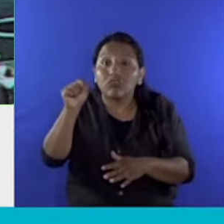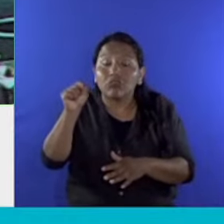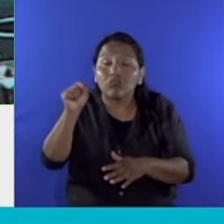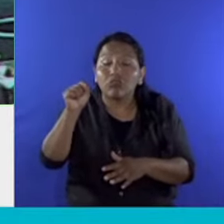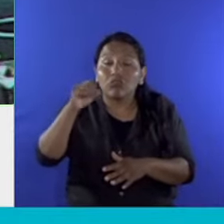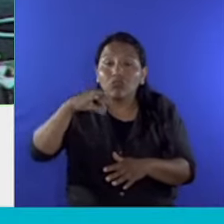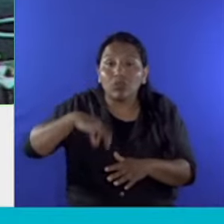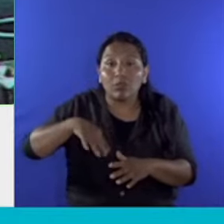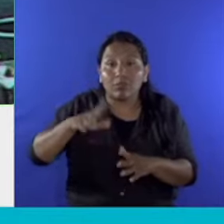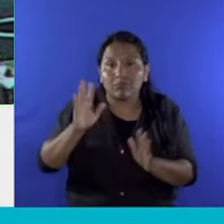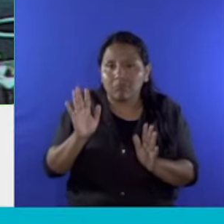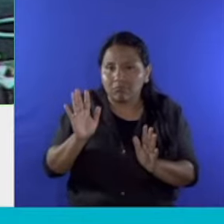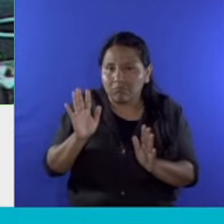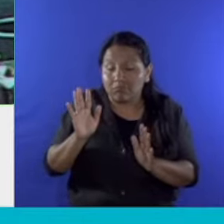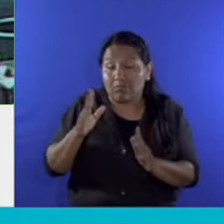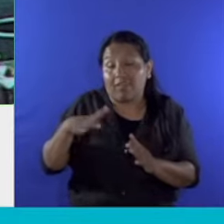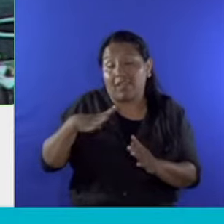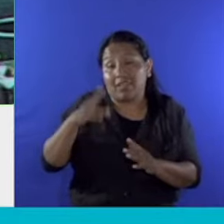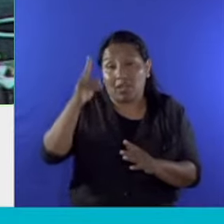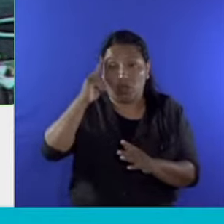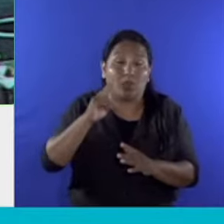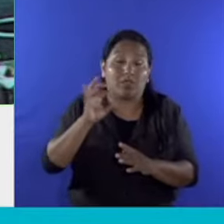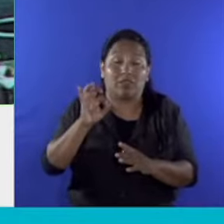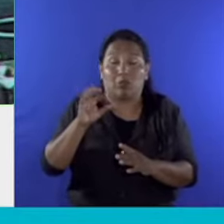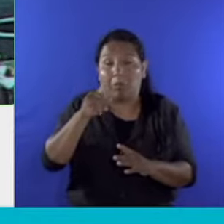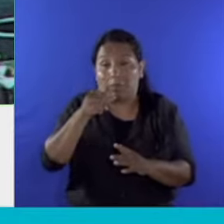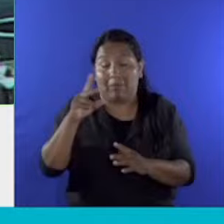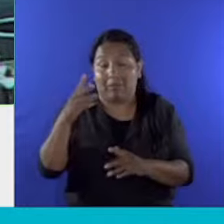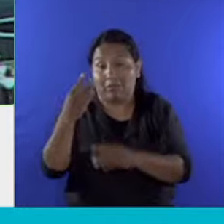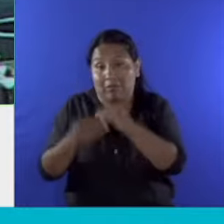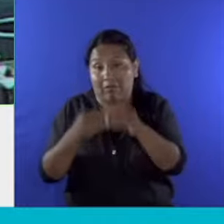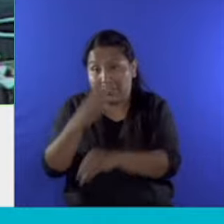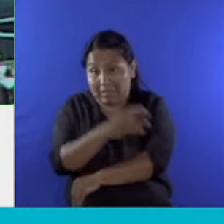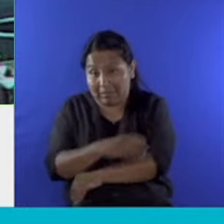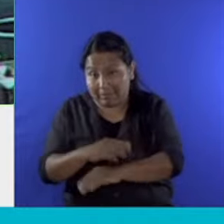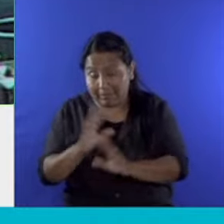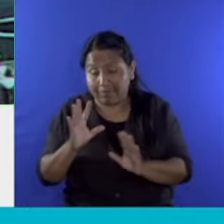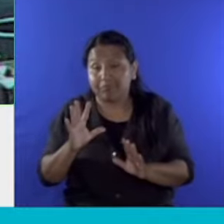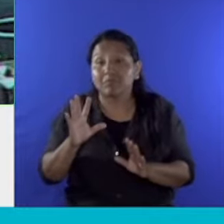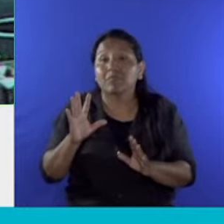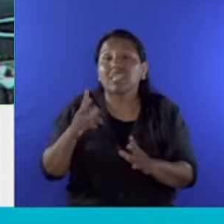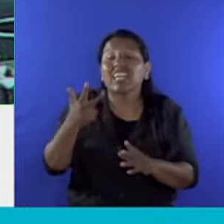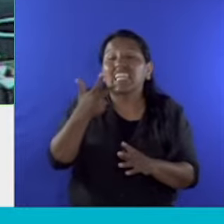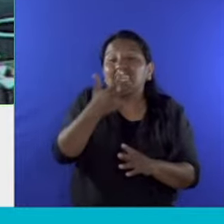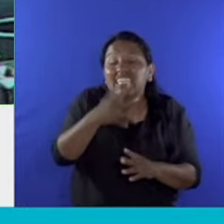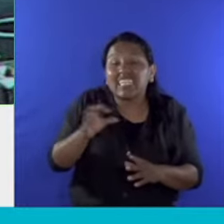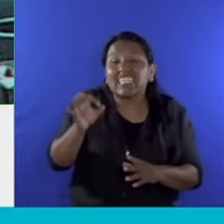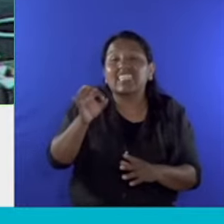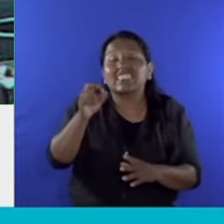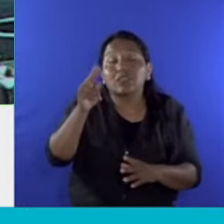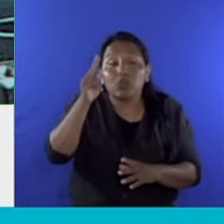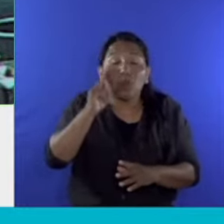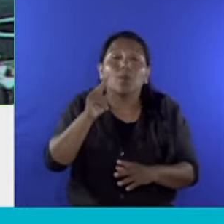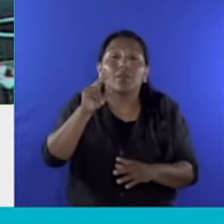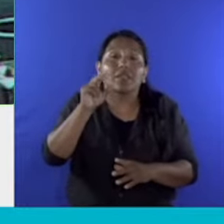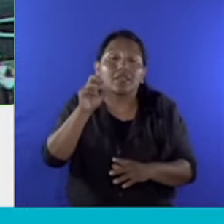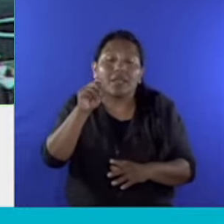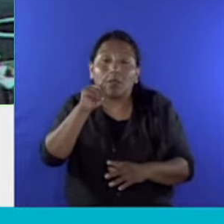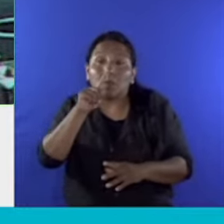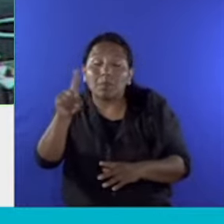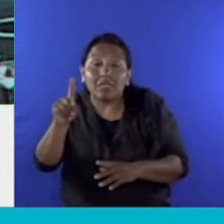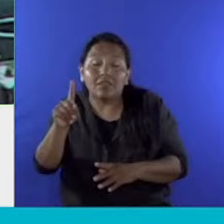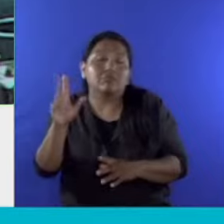les recuerdo que hacen falta 900.000 para no ser una familia pobre, pero al que gane 391.000, el PAMI